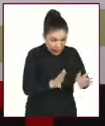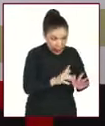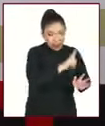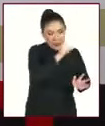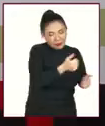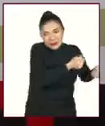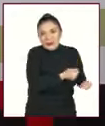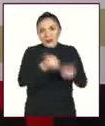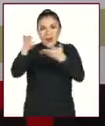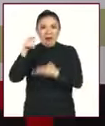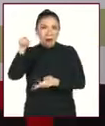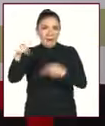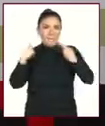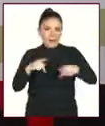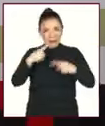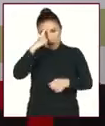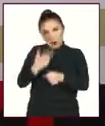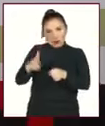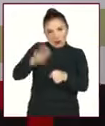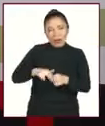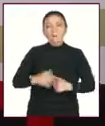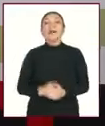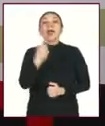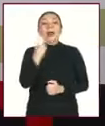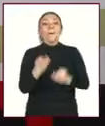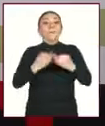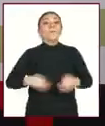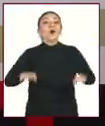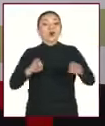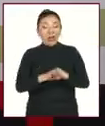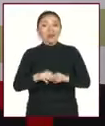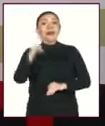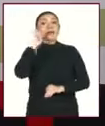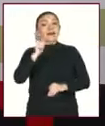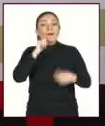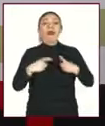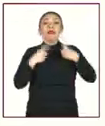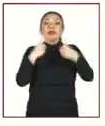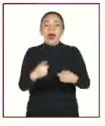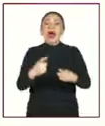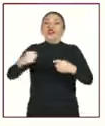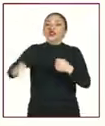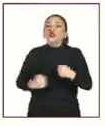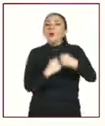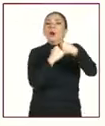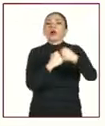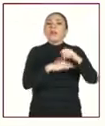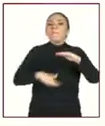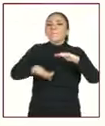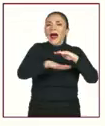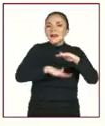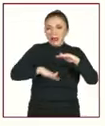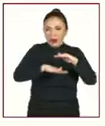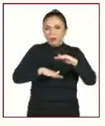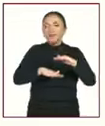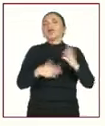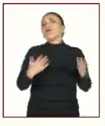atendido a la persona. Es importante también proporcionar un soporte básico, en este